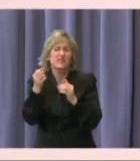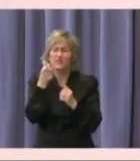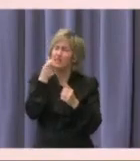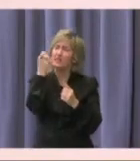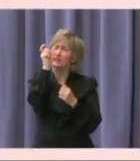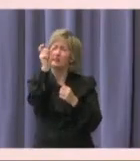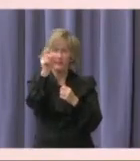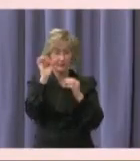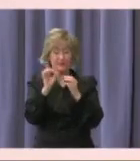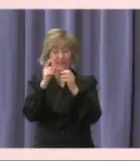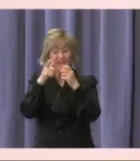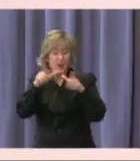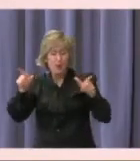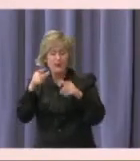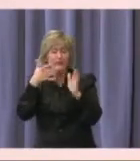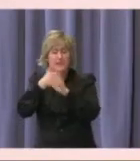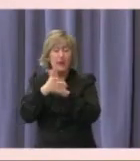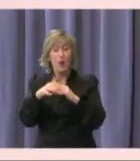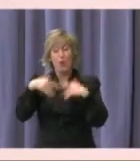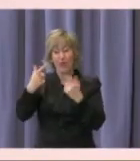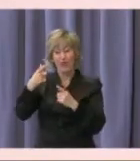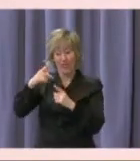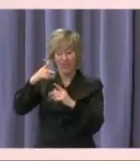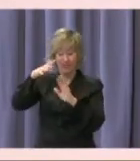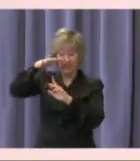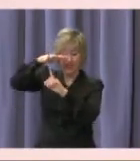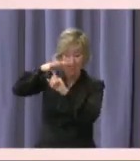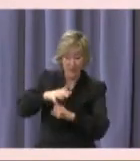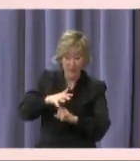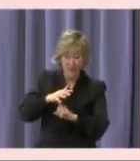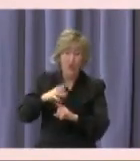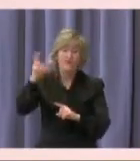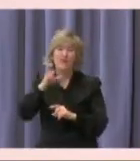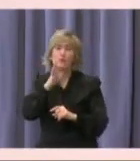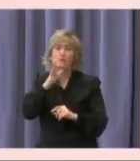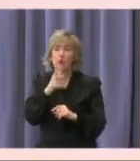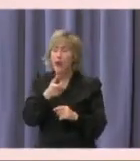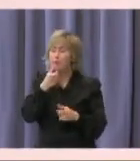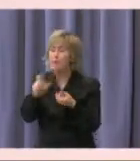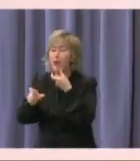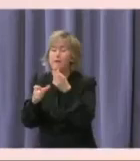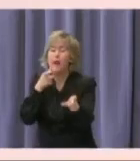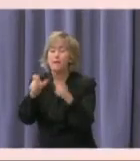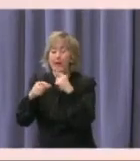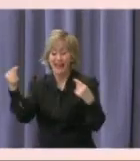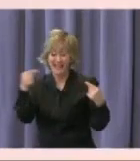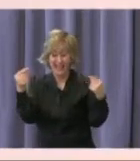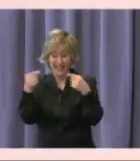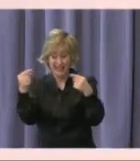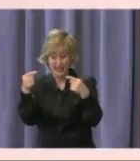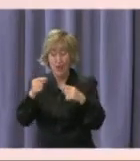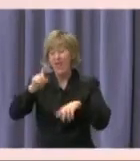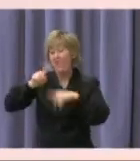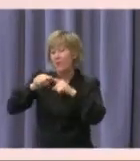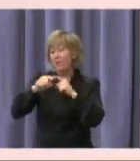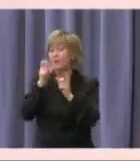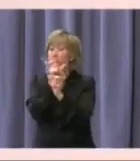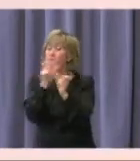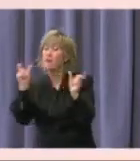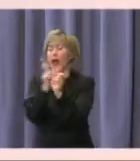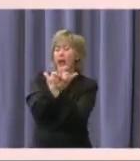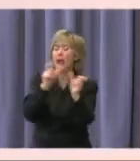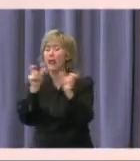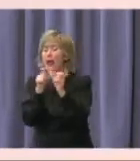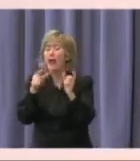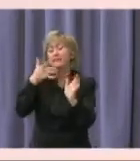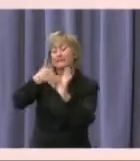esta discriminación viene causada por el lenguaje, por las palabras que usamos, por el orden que le damos a esas palabras también,